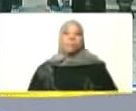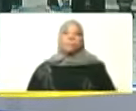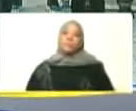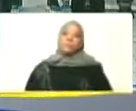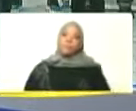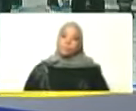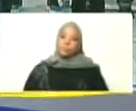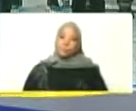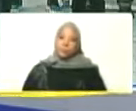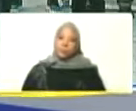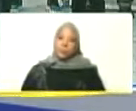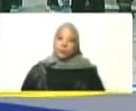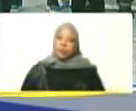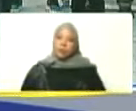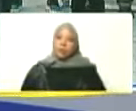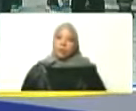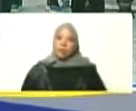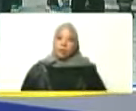Correcto, aquí, bueno, viendo